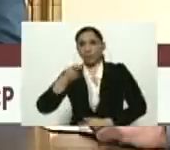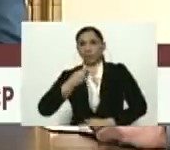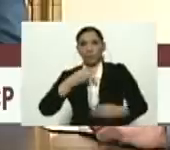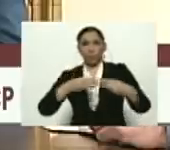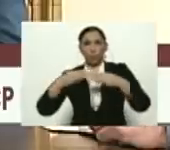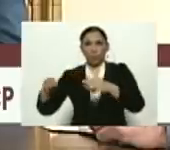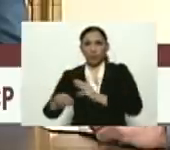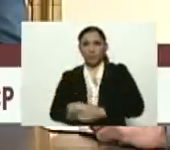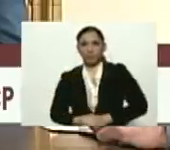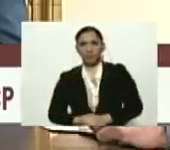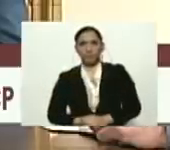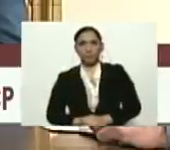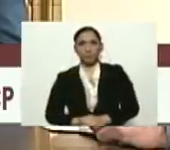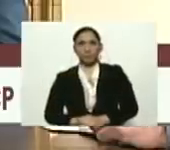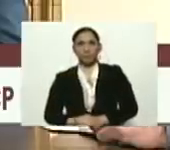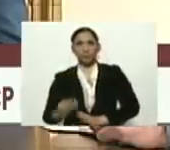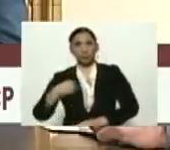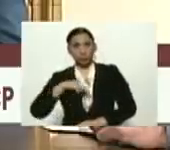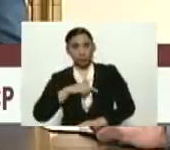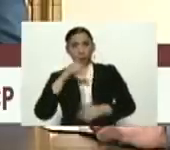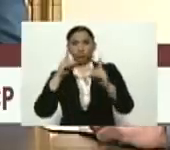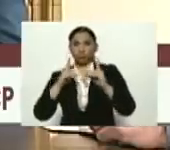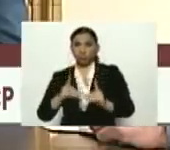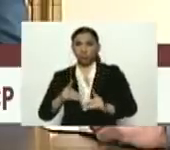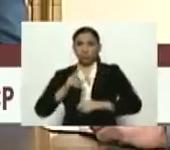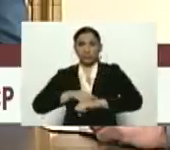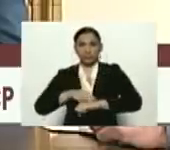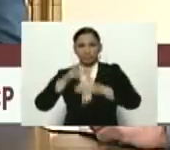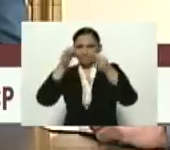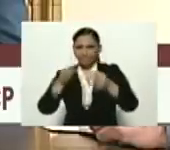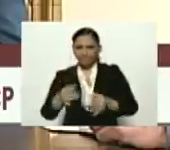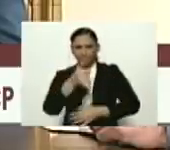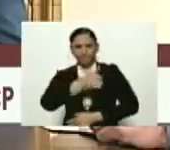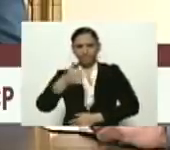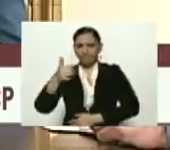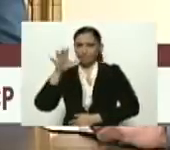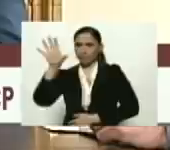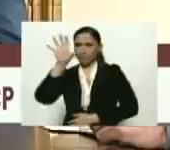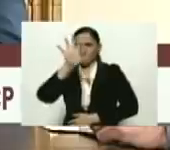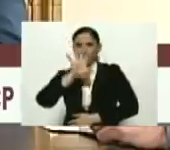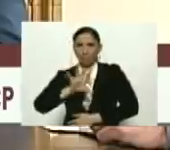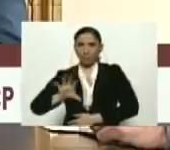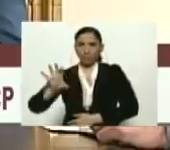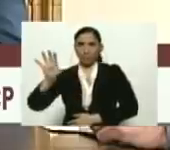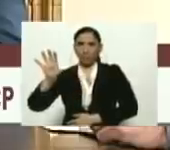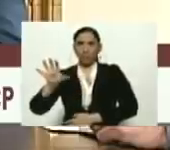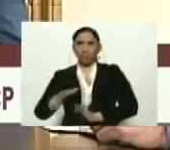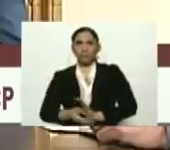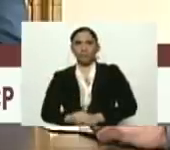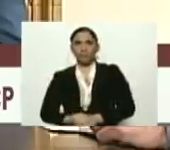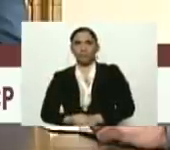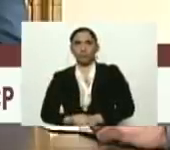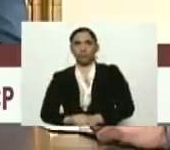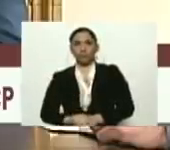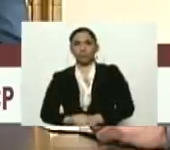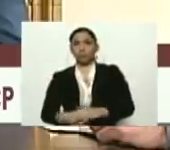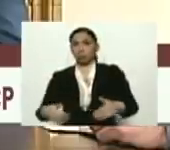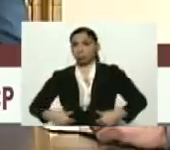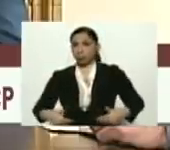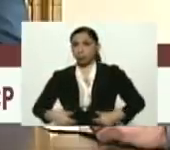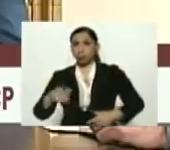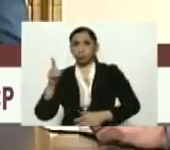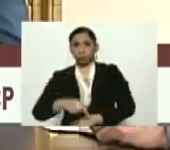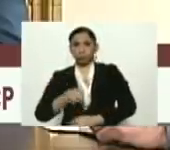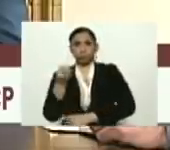públicas que estamos decidiendo en tiempo real en cada país. Ha valido la pena esta